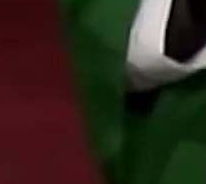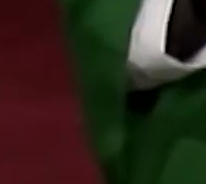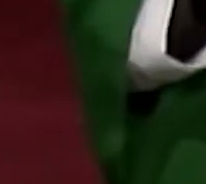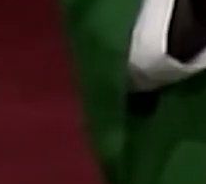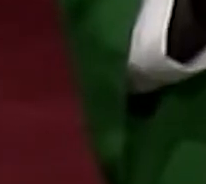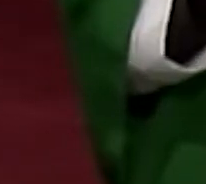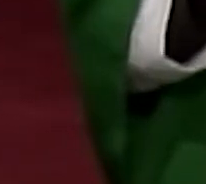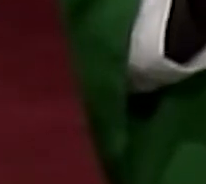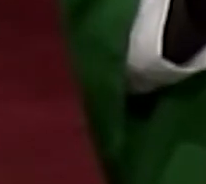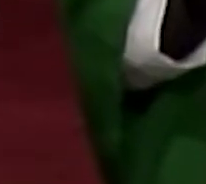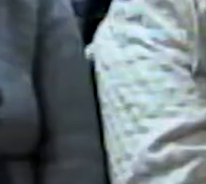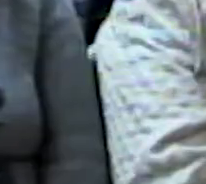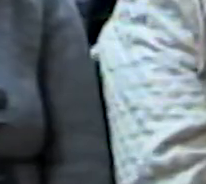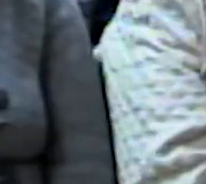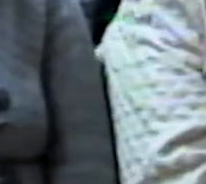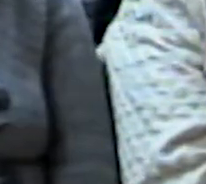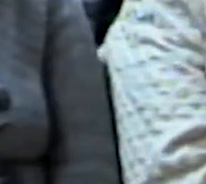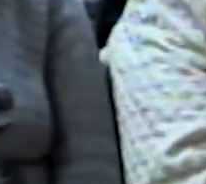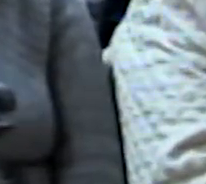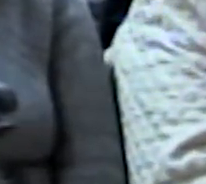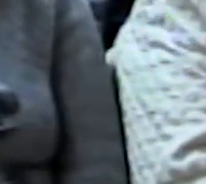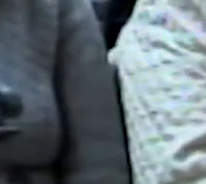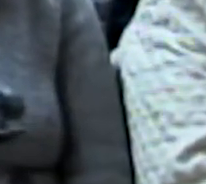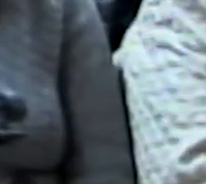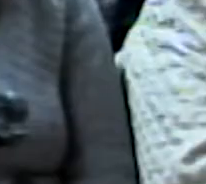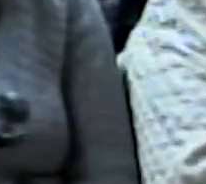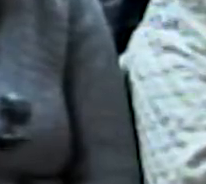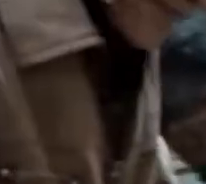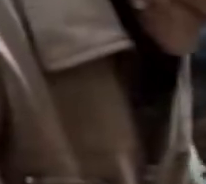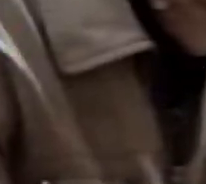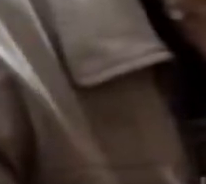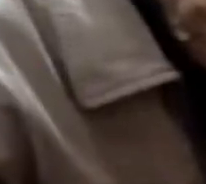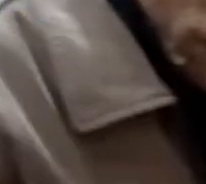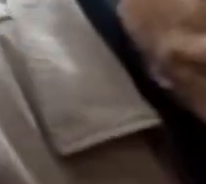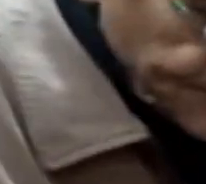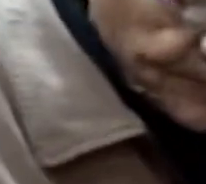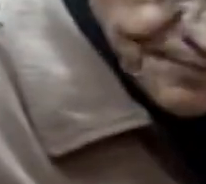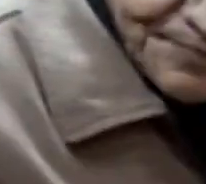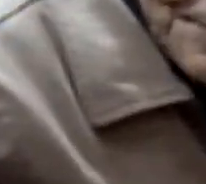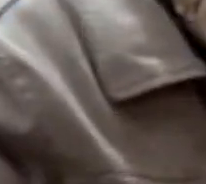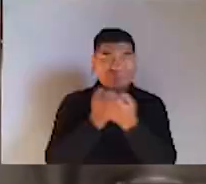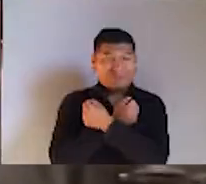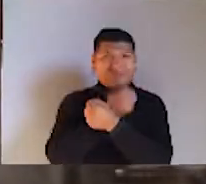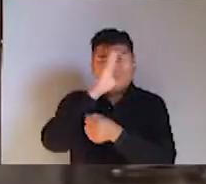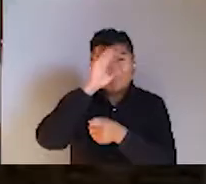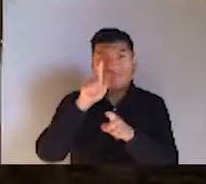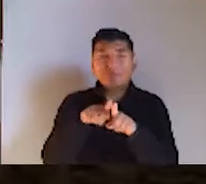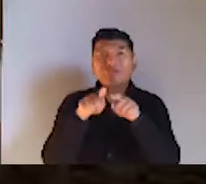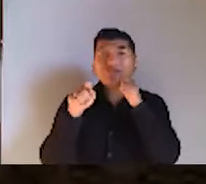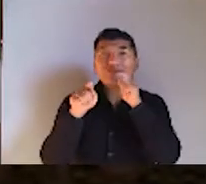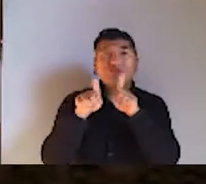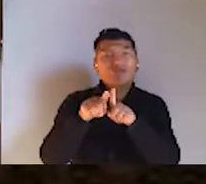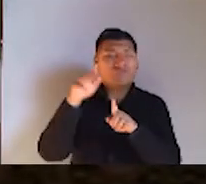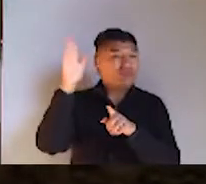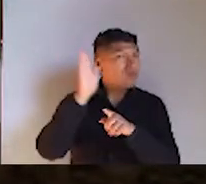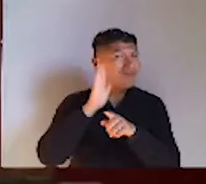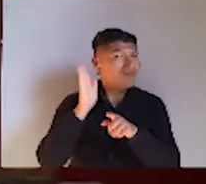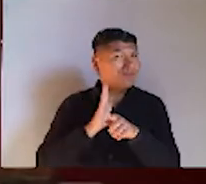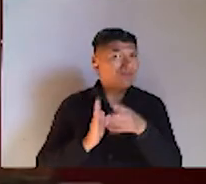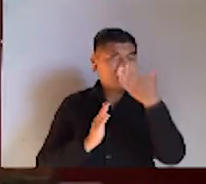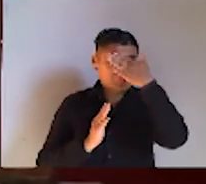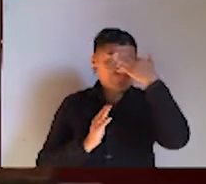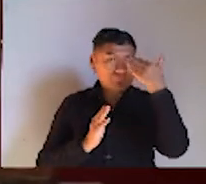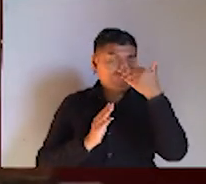de buscar al hermano alejado de Dios: el amor, el esfuerzo y la alegría. Nunca se olviden